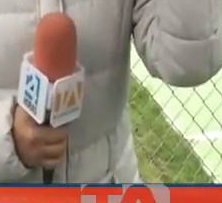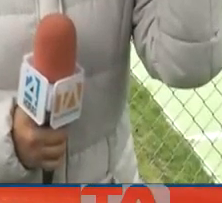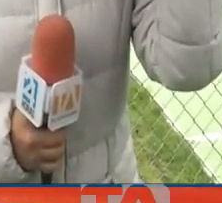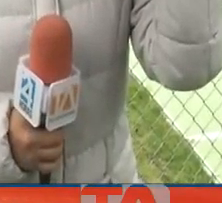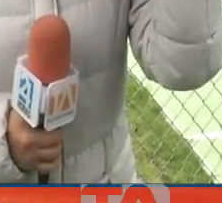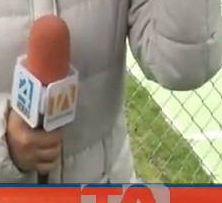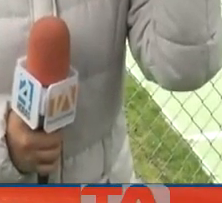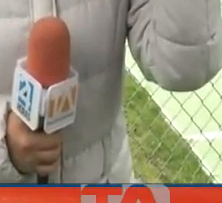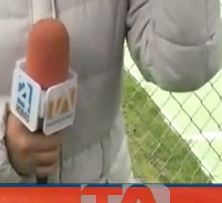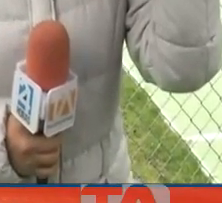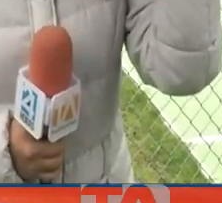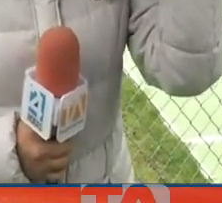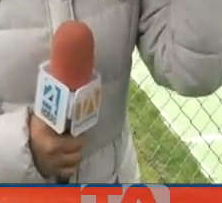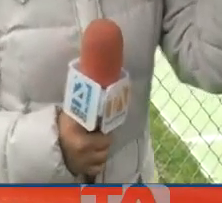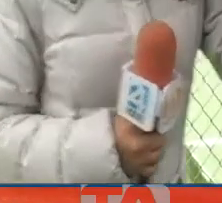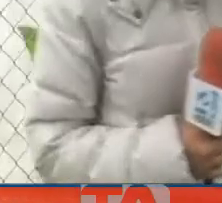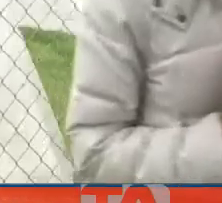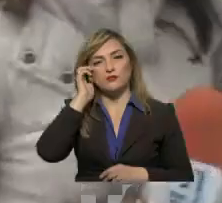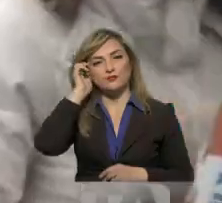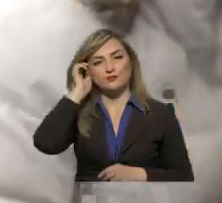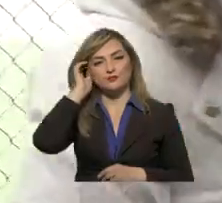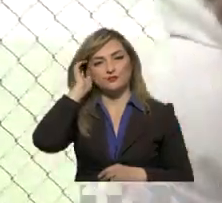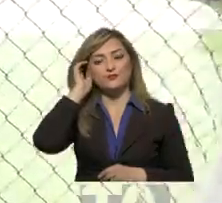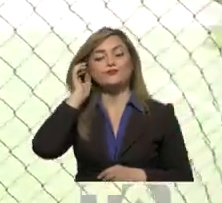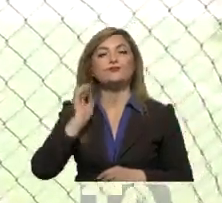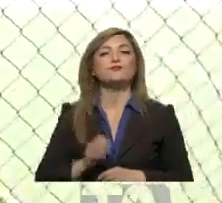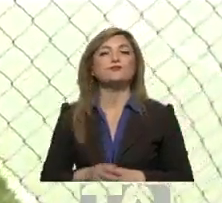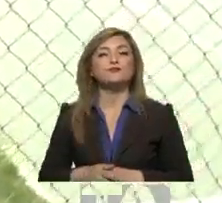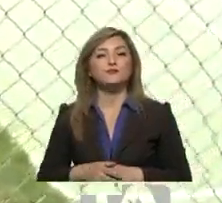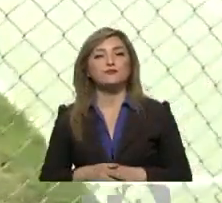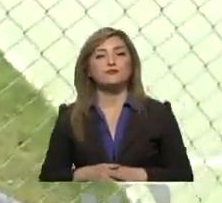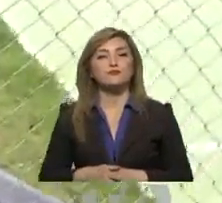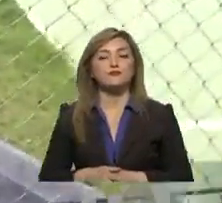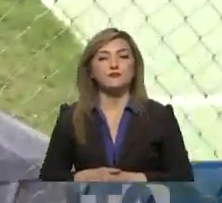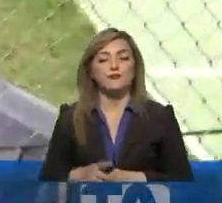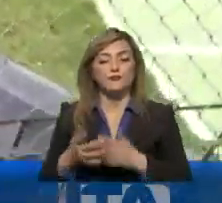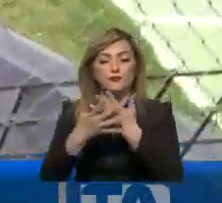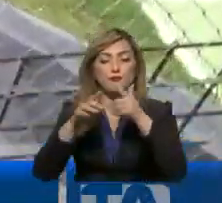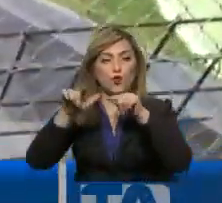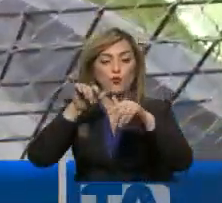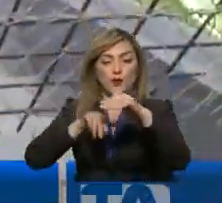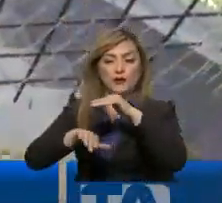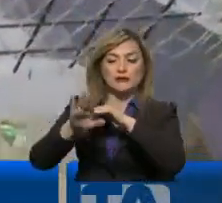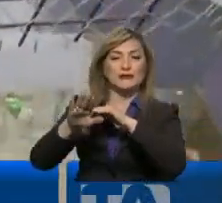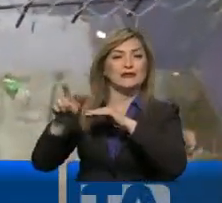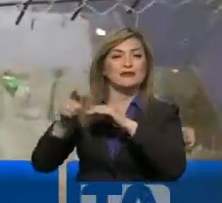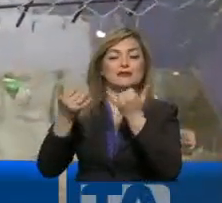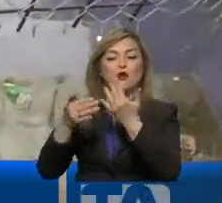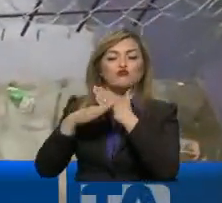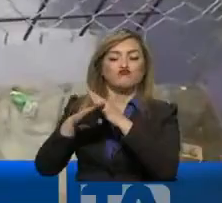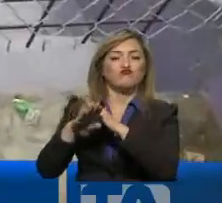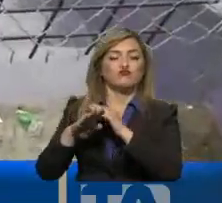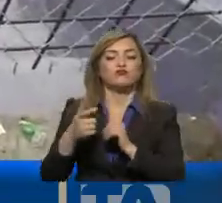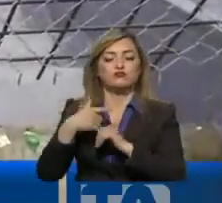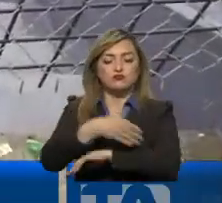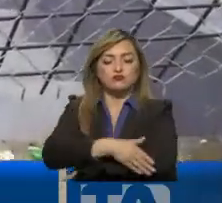Compañeras, amigos televidentes, buenos días. Y donde hoy está colocada esta malla era uno de los ingresos a este espacio recreacional